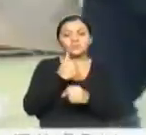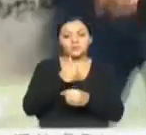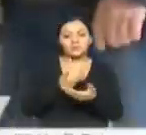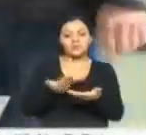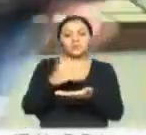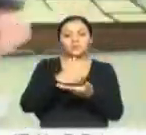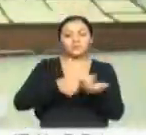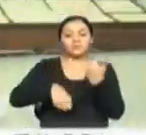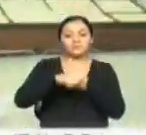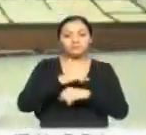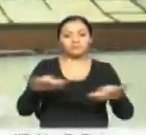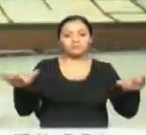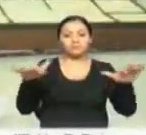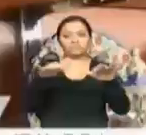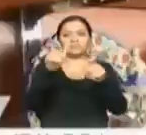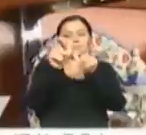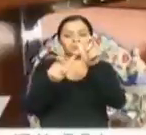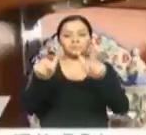las multitudes.